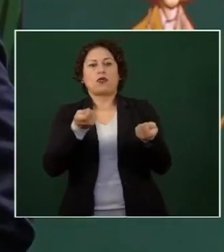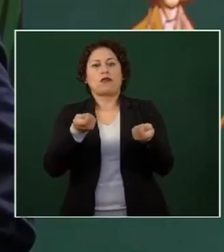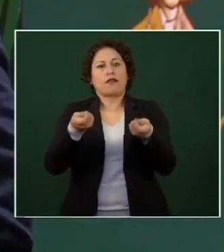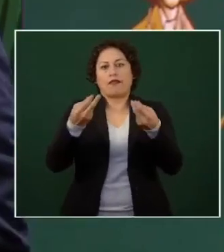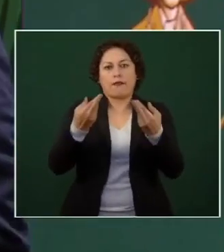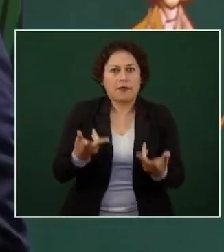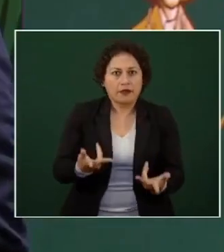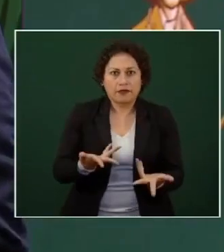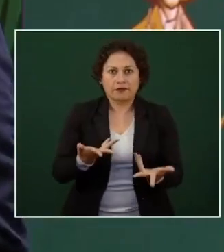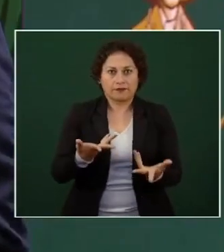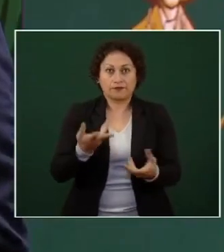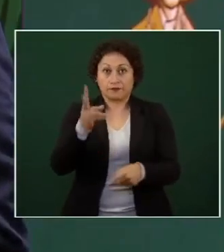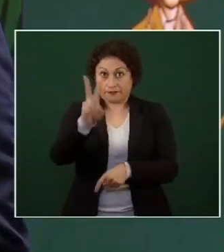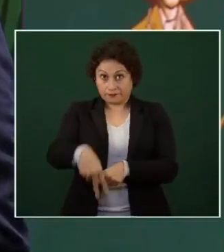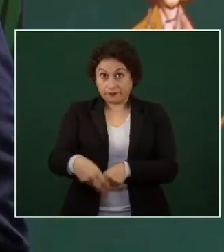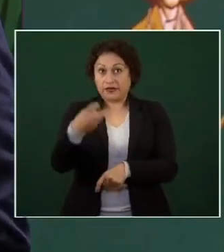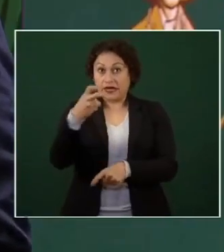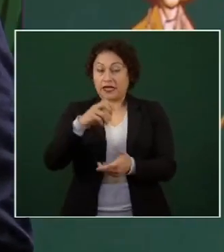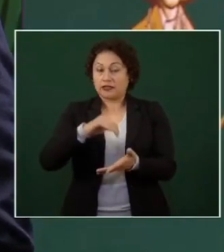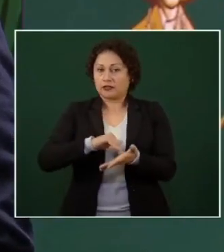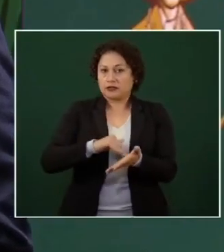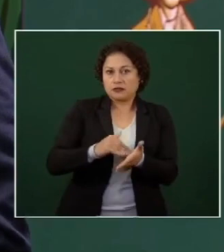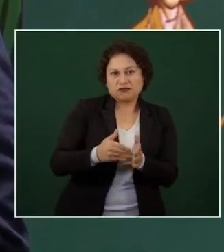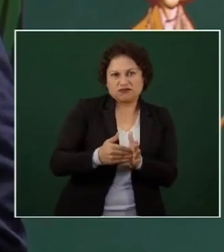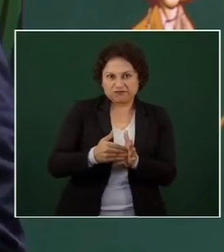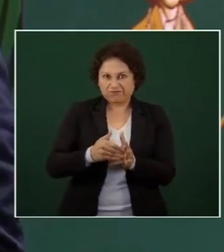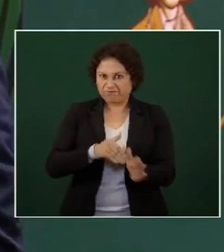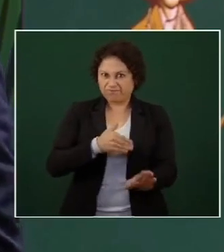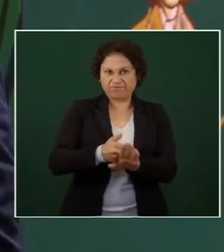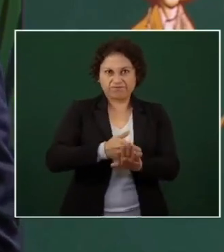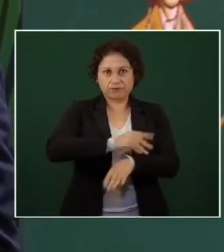sabotaje, es subversión.